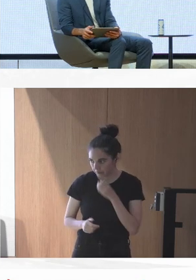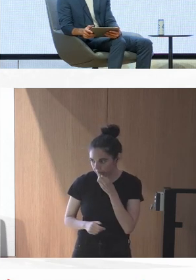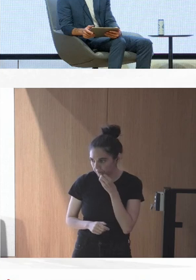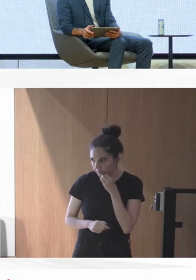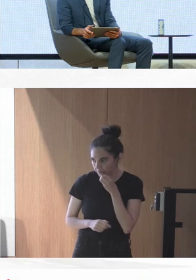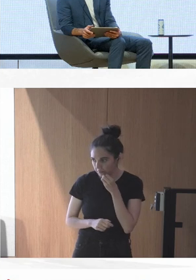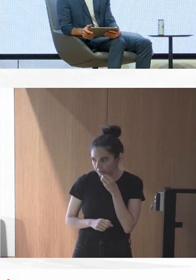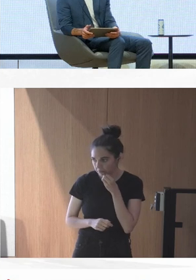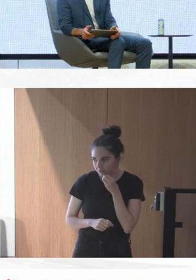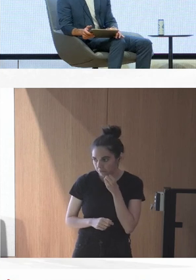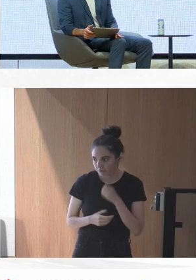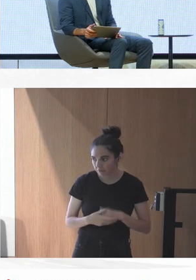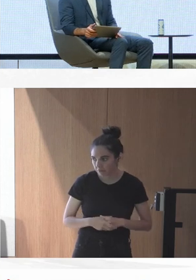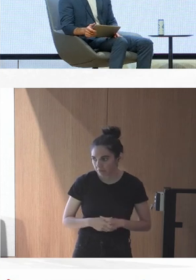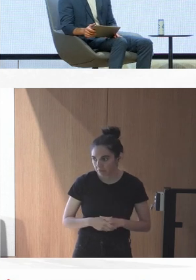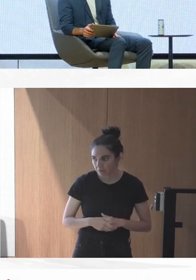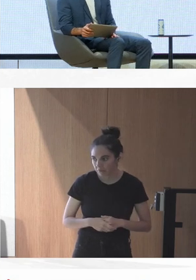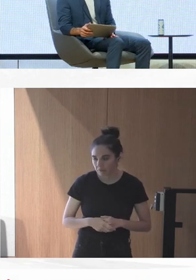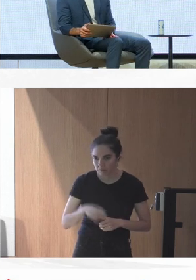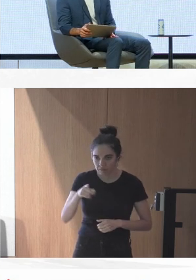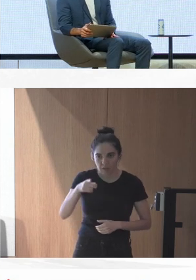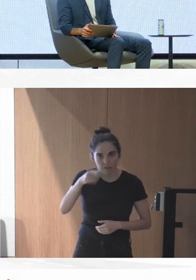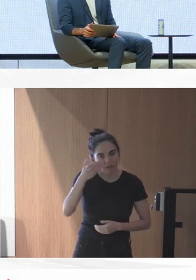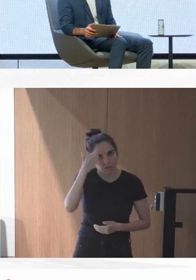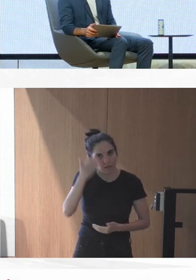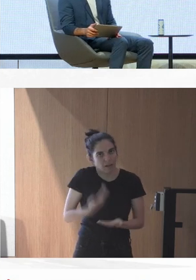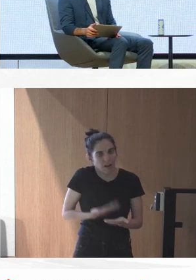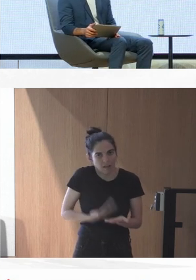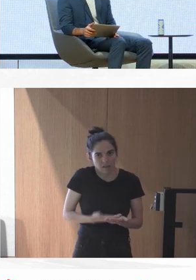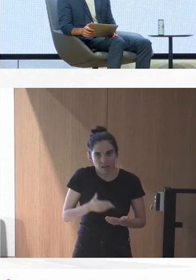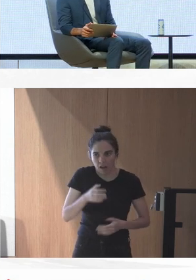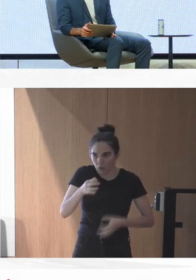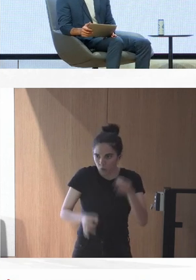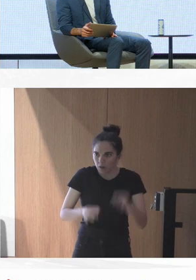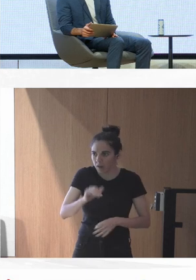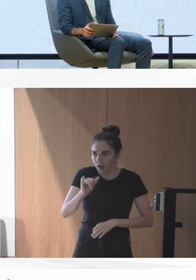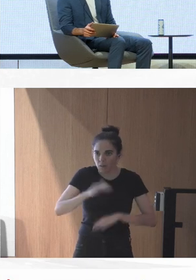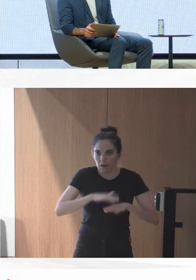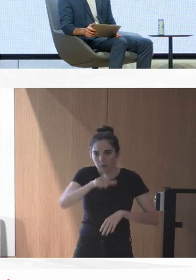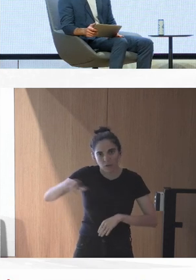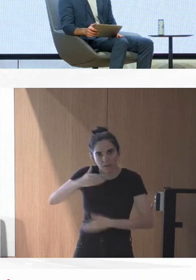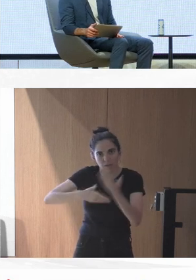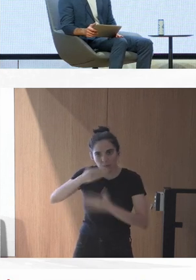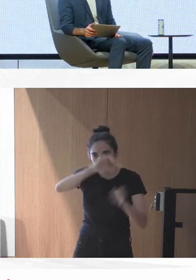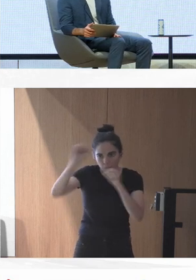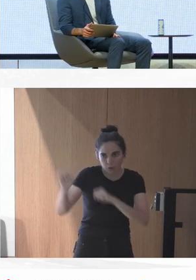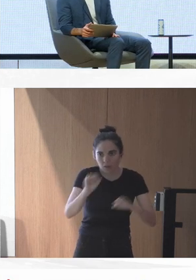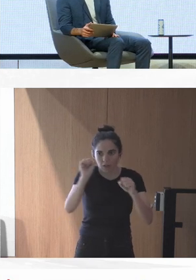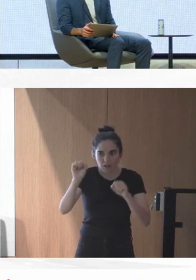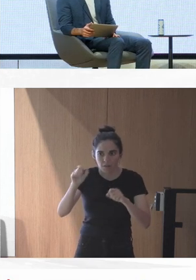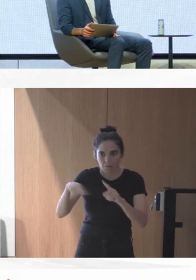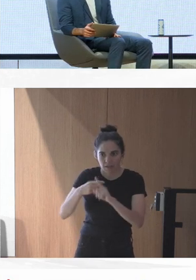Y creo que es básicamente esa la garantía jurídica que existe para proteger a las personas con discapacidad y sus